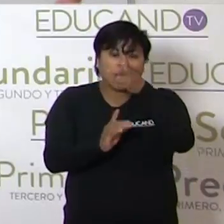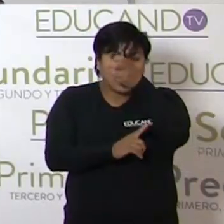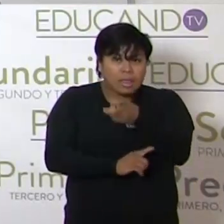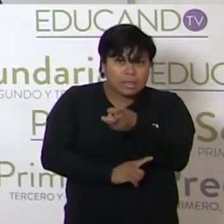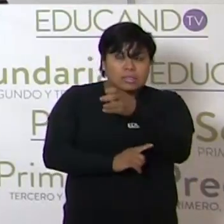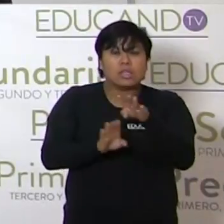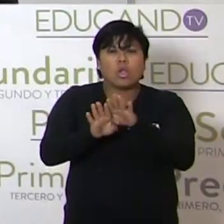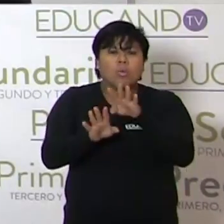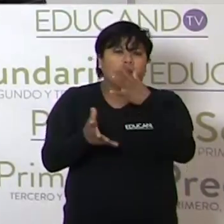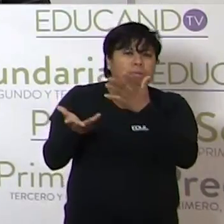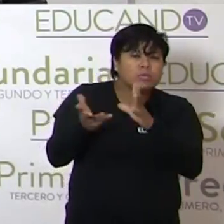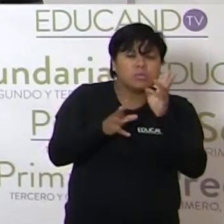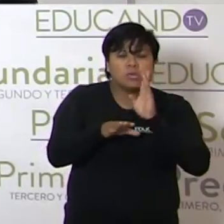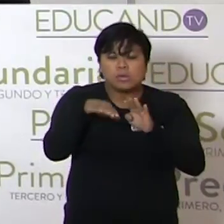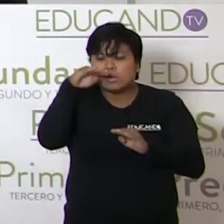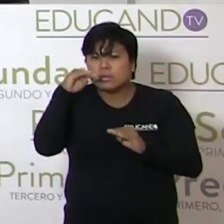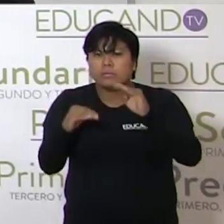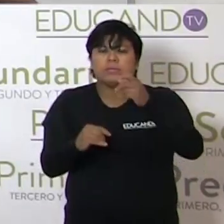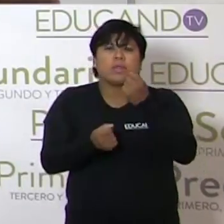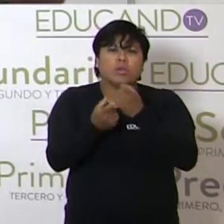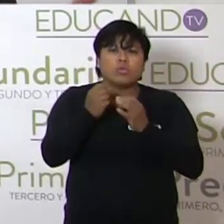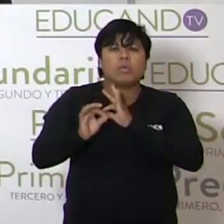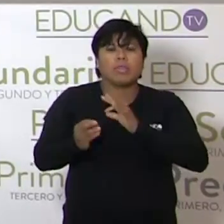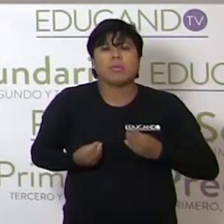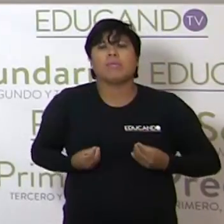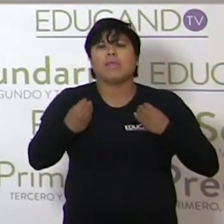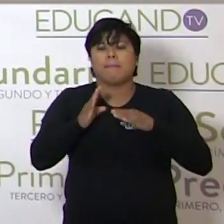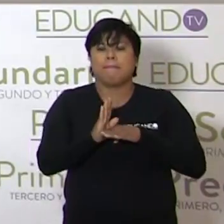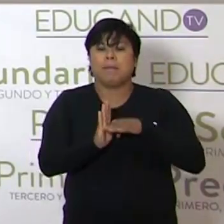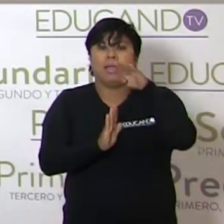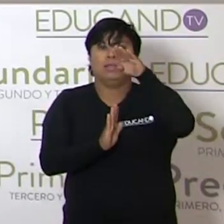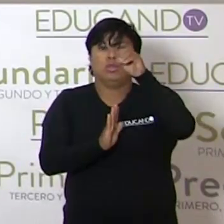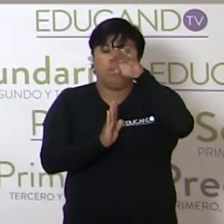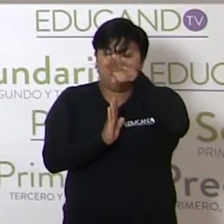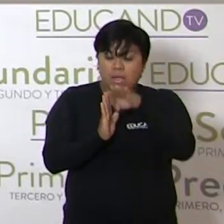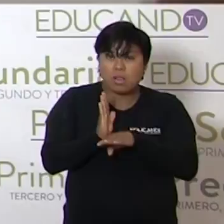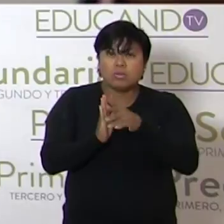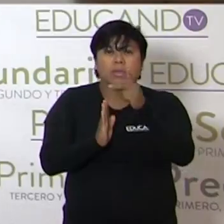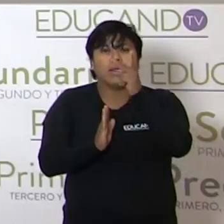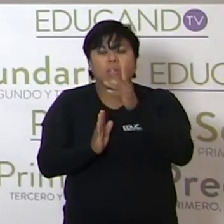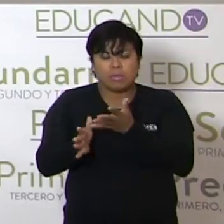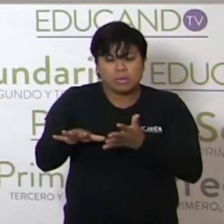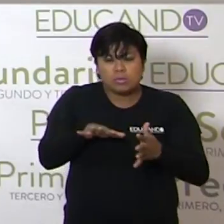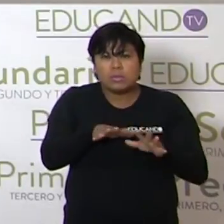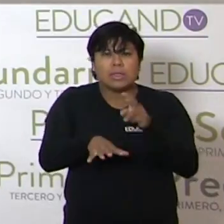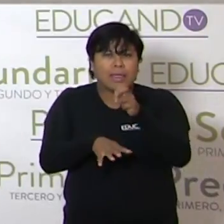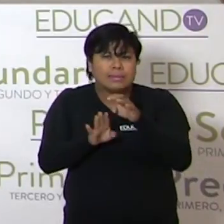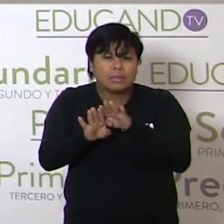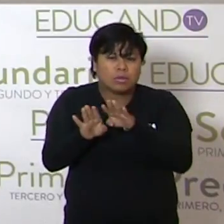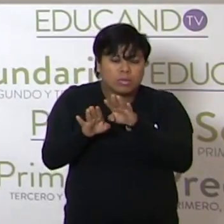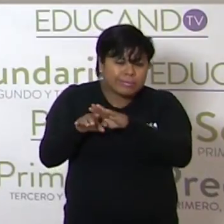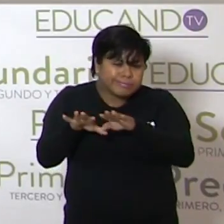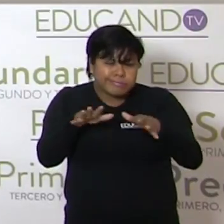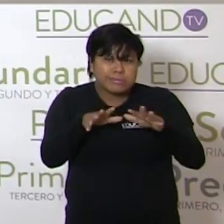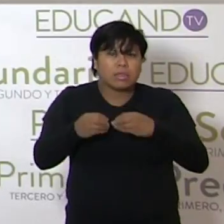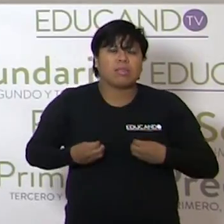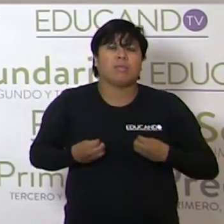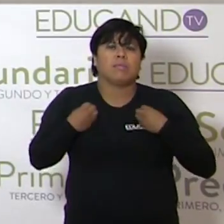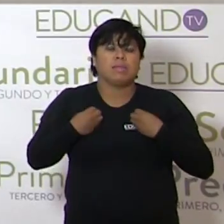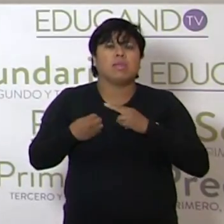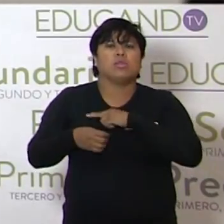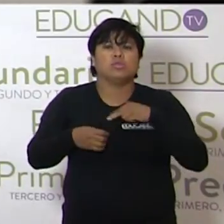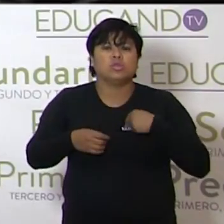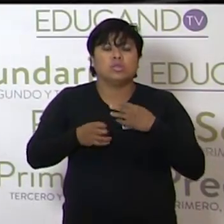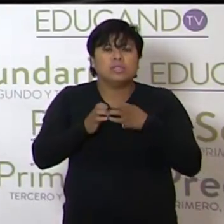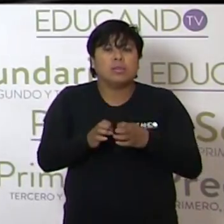tiene, una estadística. Algunos pueden vivir más, otros un poquito menos, pero más o menos en ese rango o en ese promedio de vida estamos